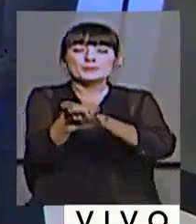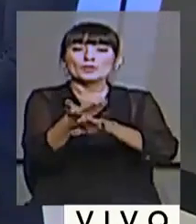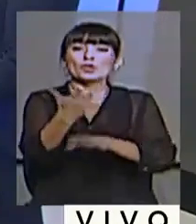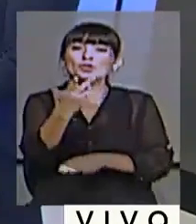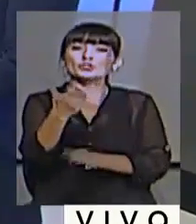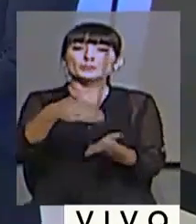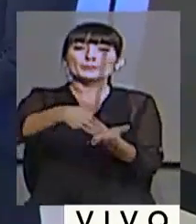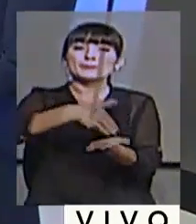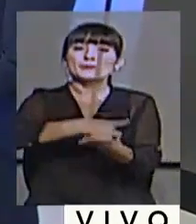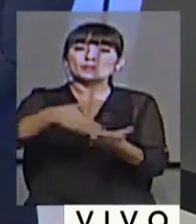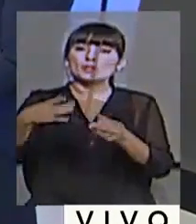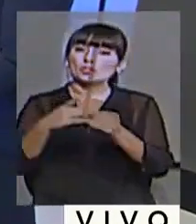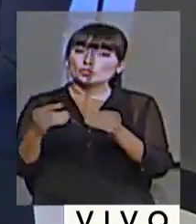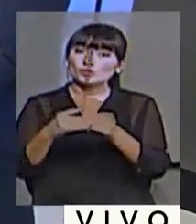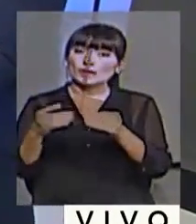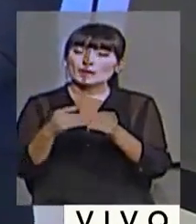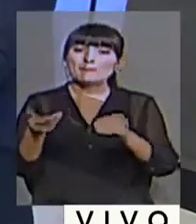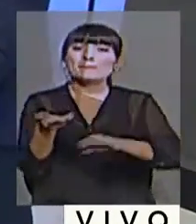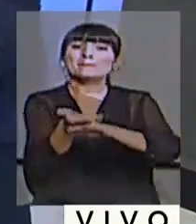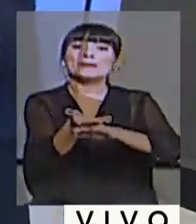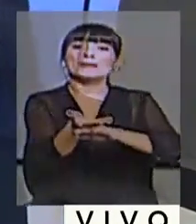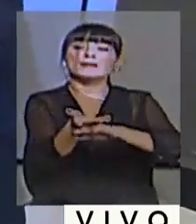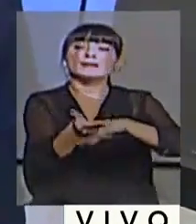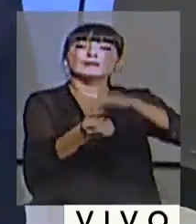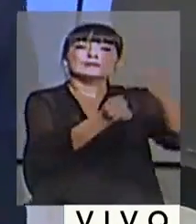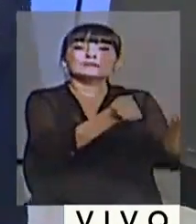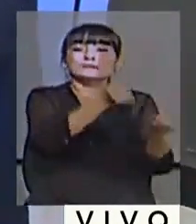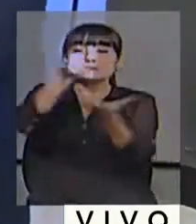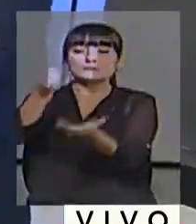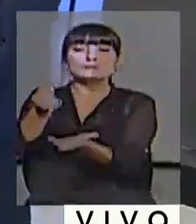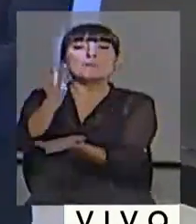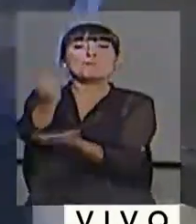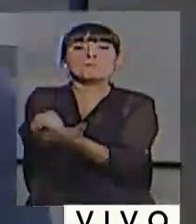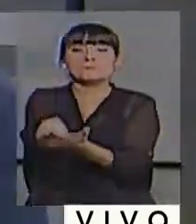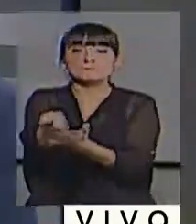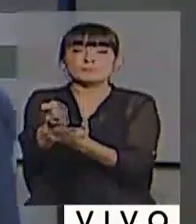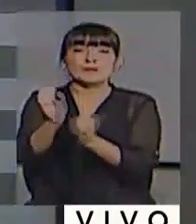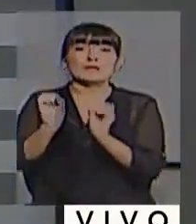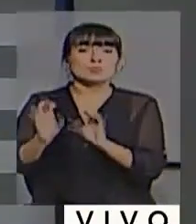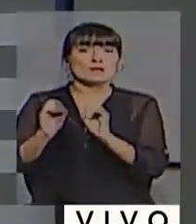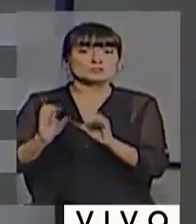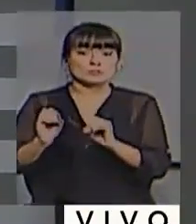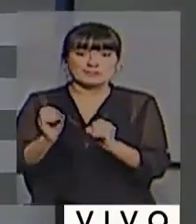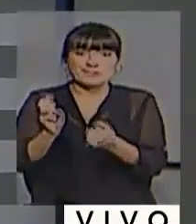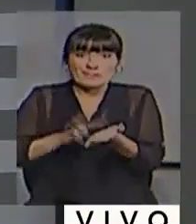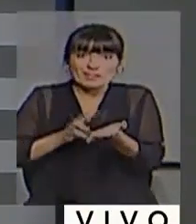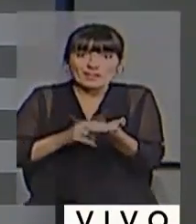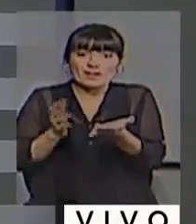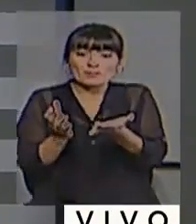dólares para financiar directamente la educación. Y no recauda eso.